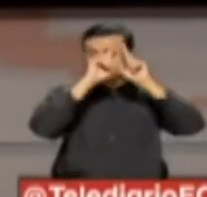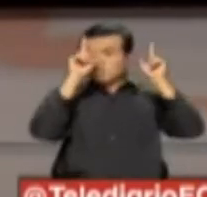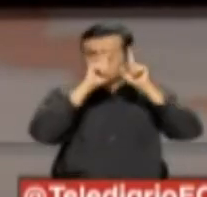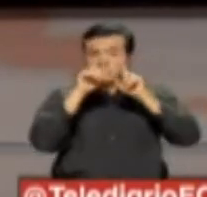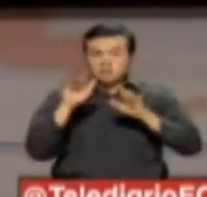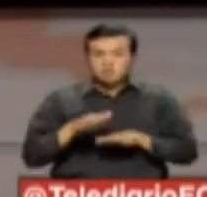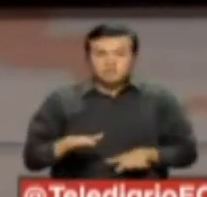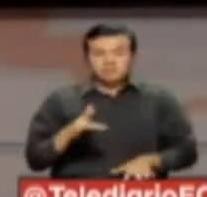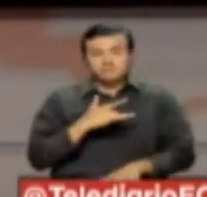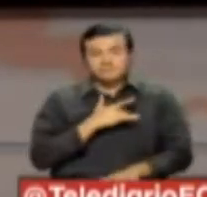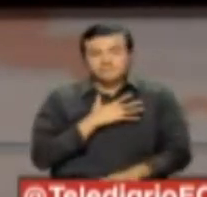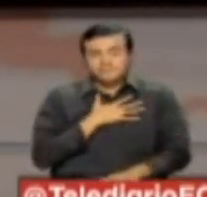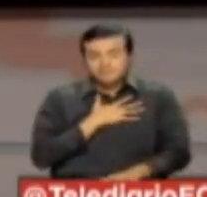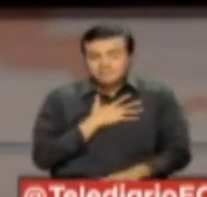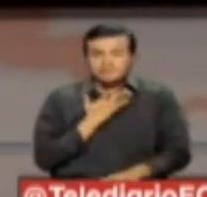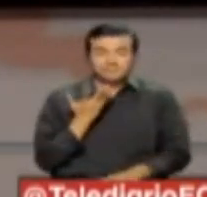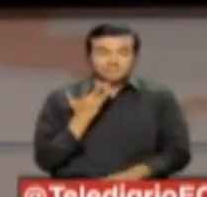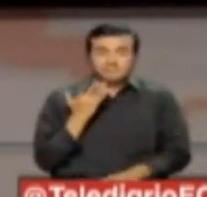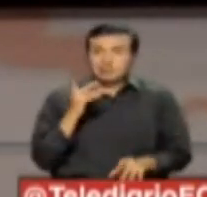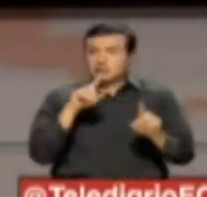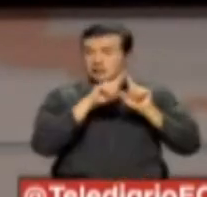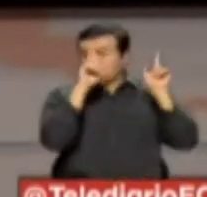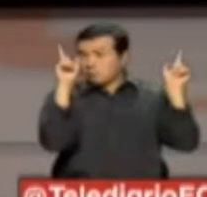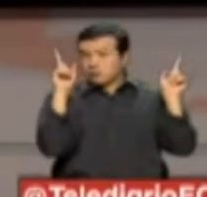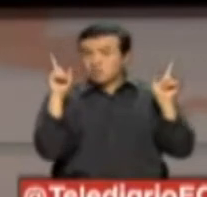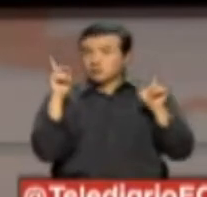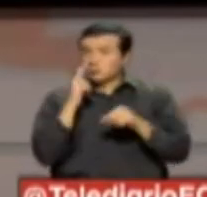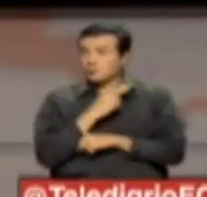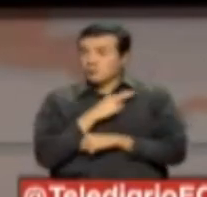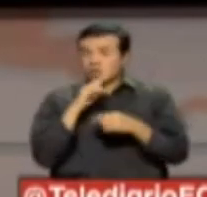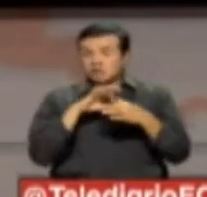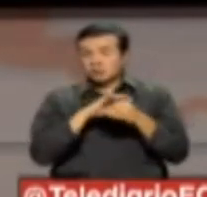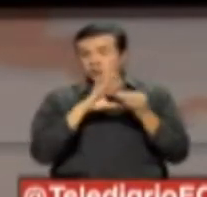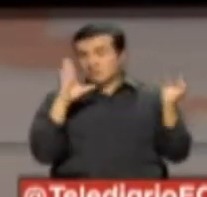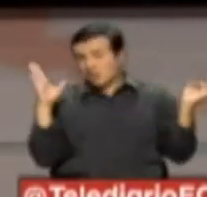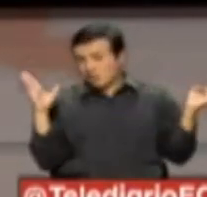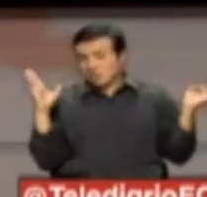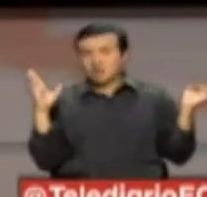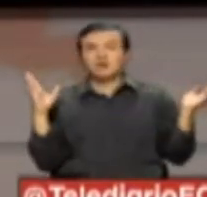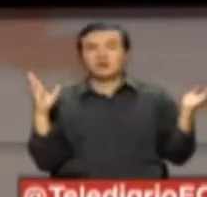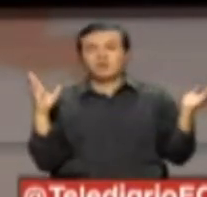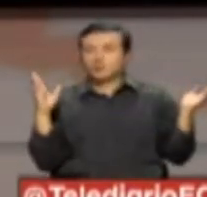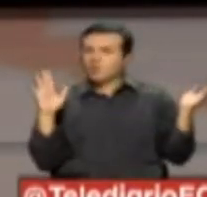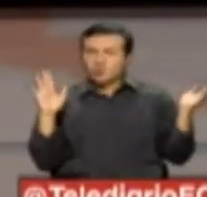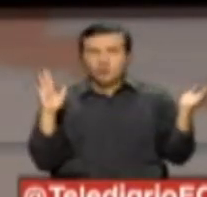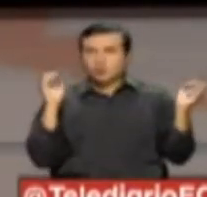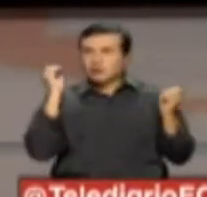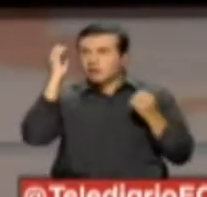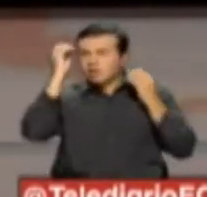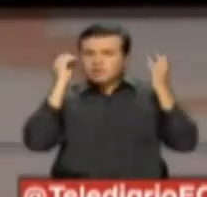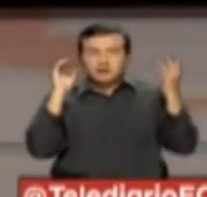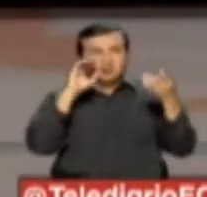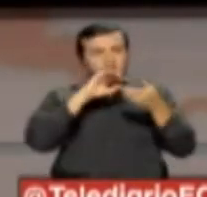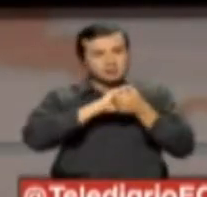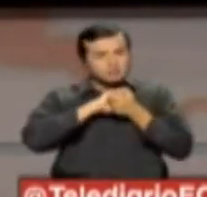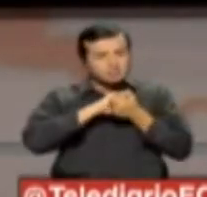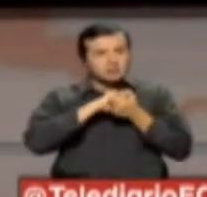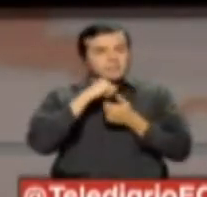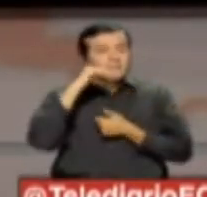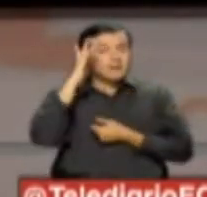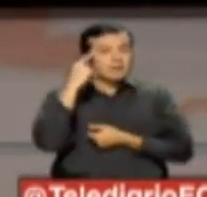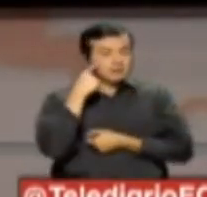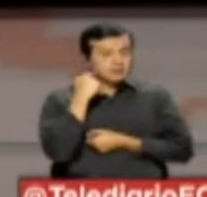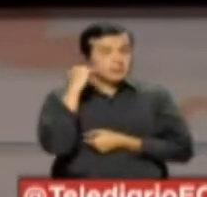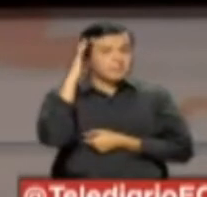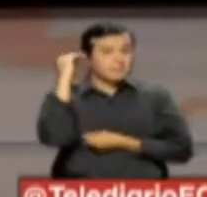desafortunadamente ha estado divorciado completamente de la academia y para crear un entorno de innovación dentro del cual se vaya generando